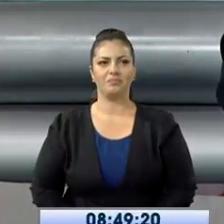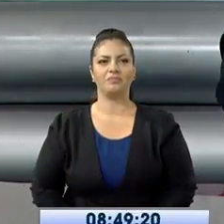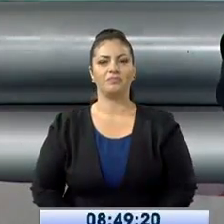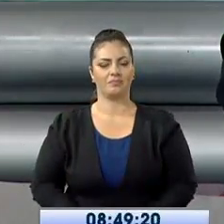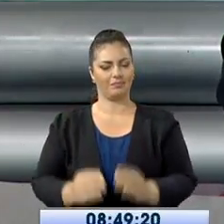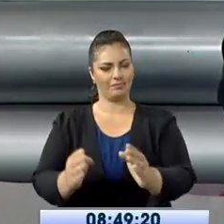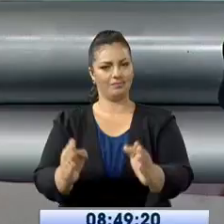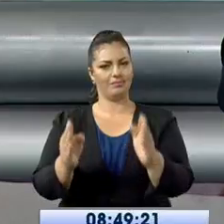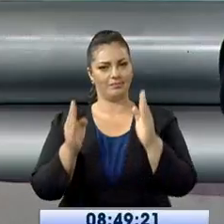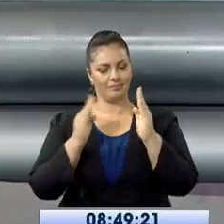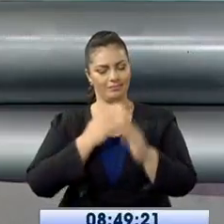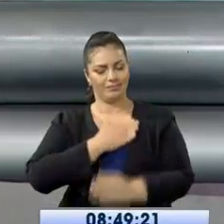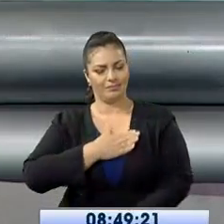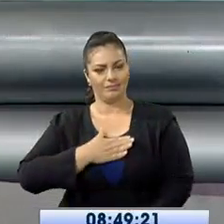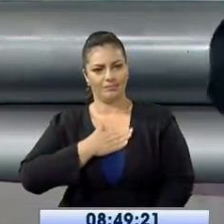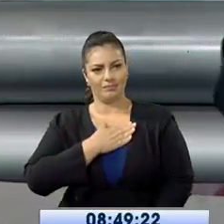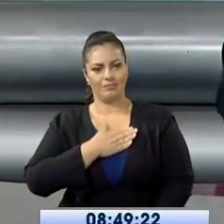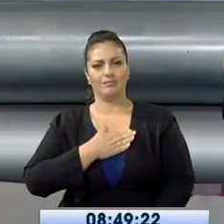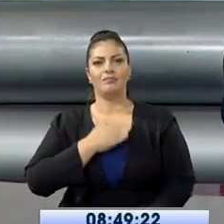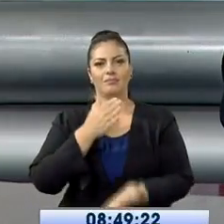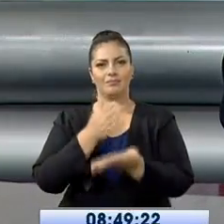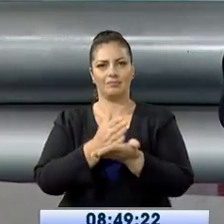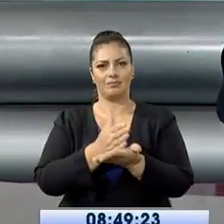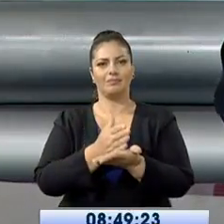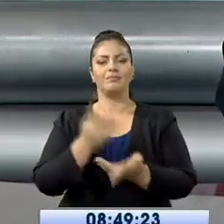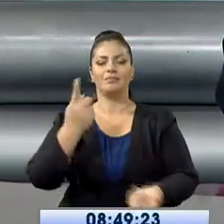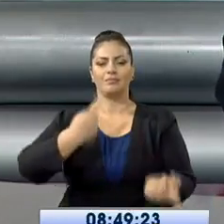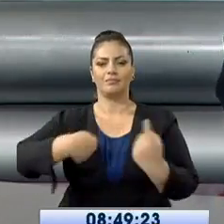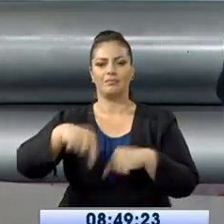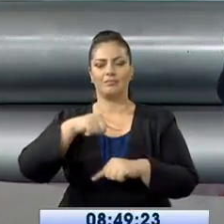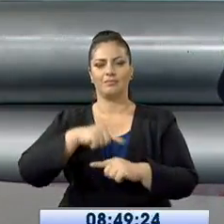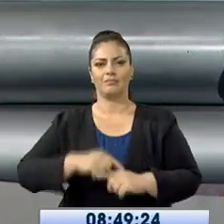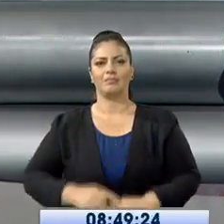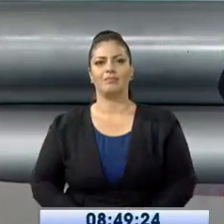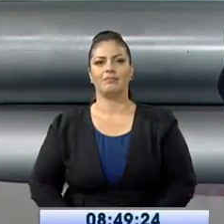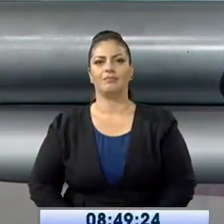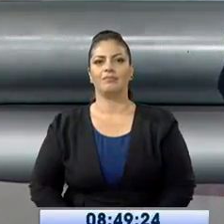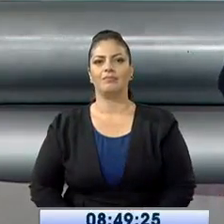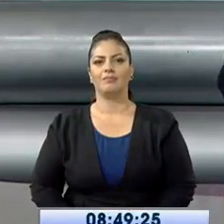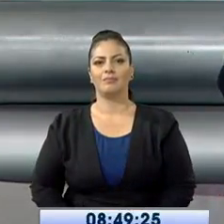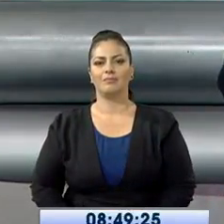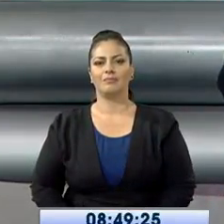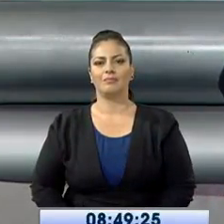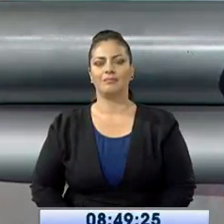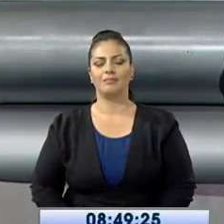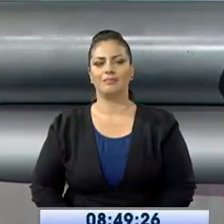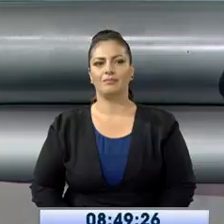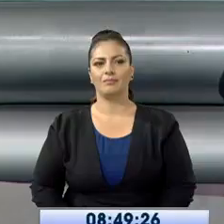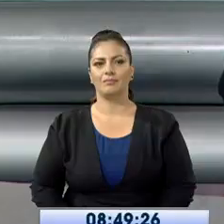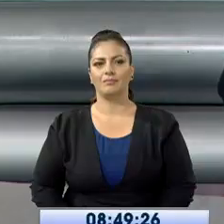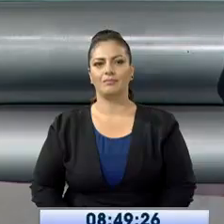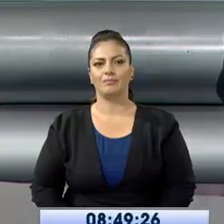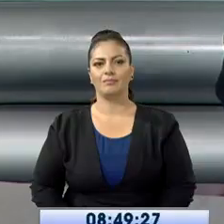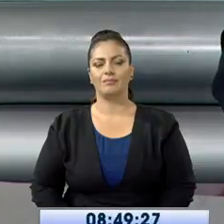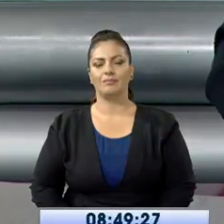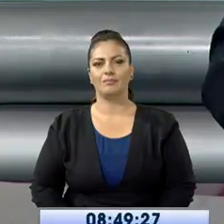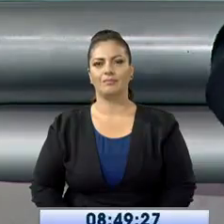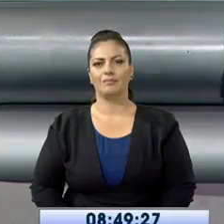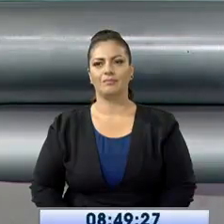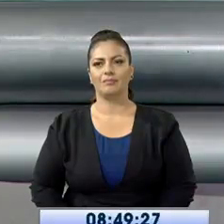Pongan atención, por favor. Ahora tenemos que ir a un corte comercial y regresamos enseguida con ustedes.